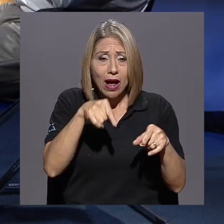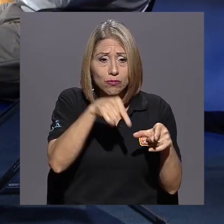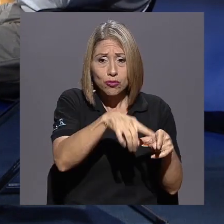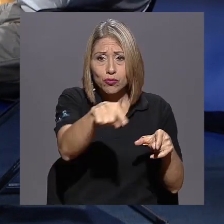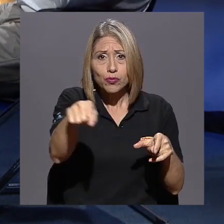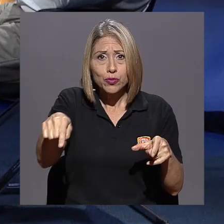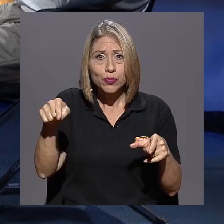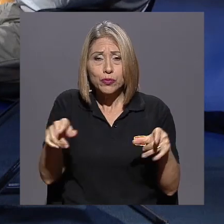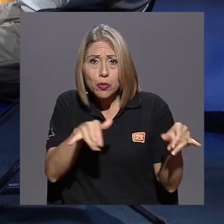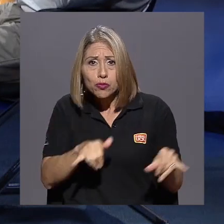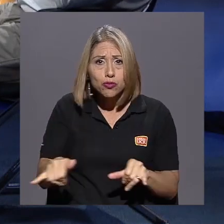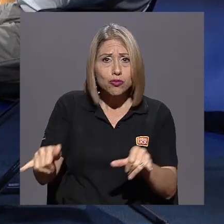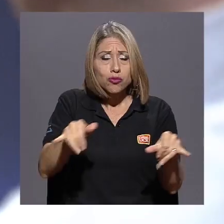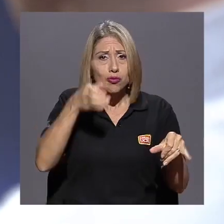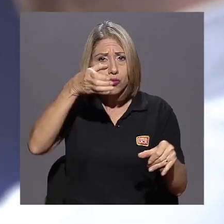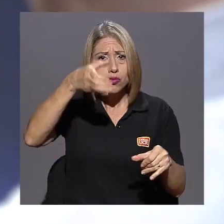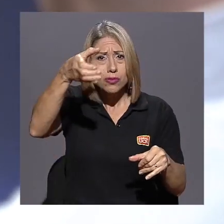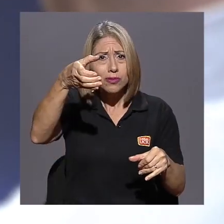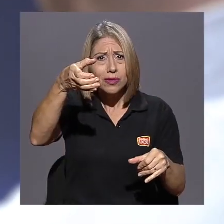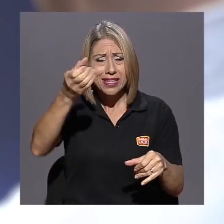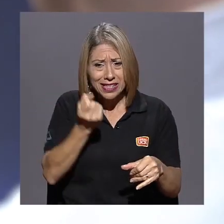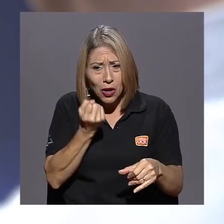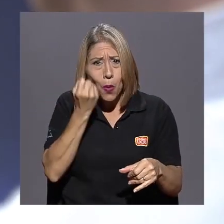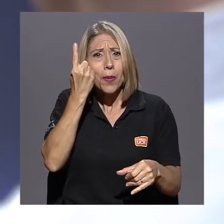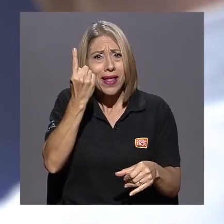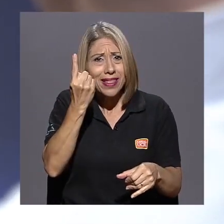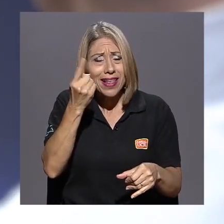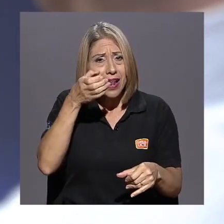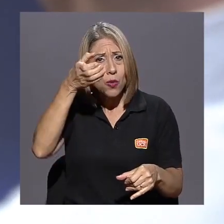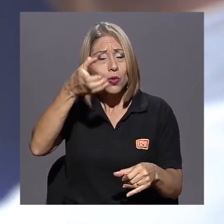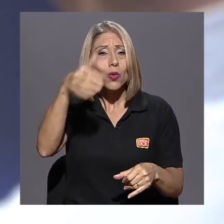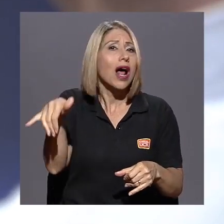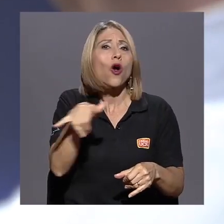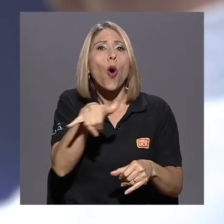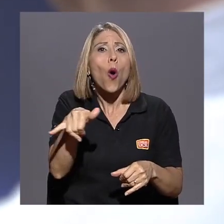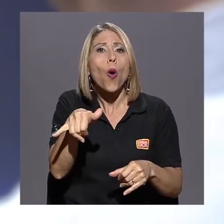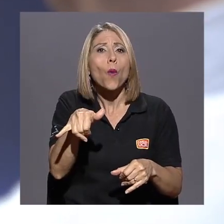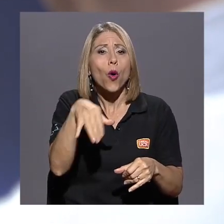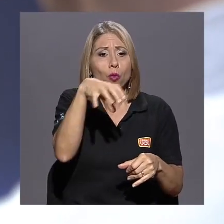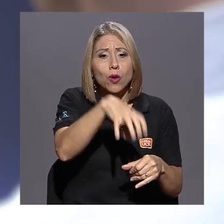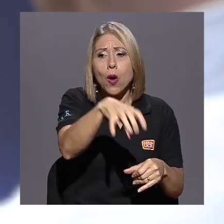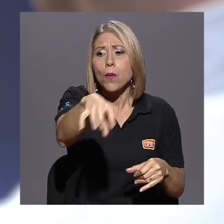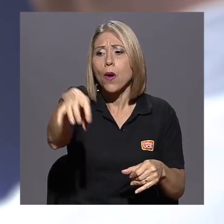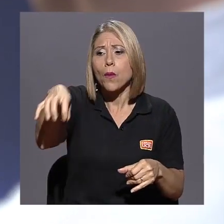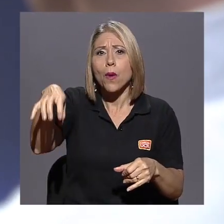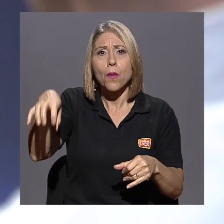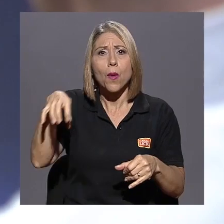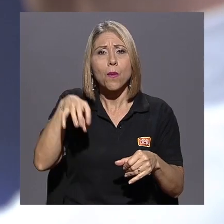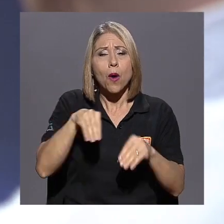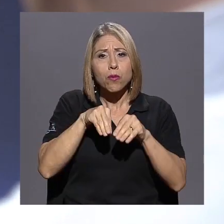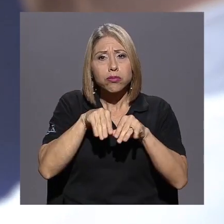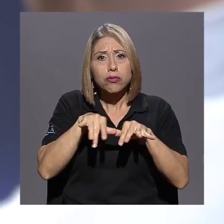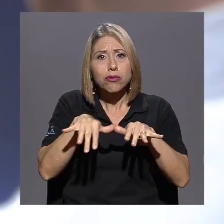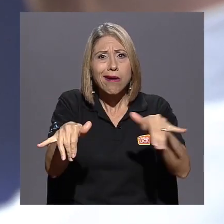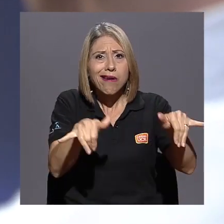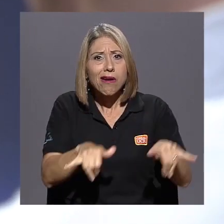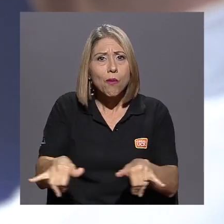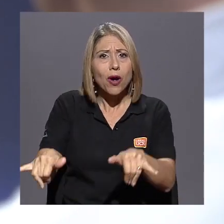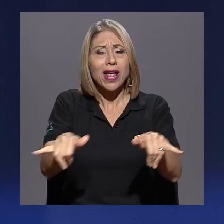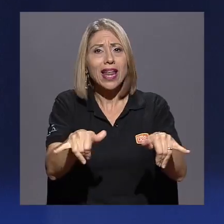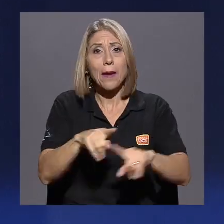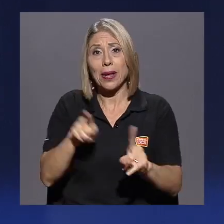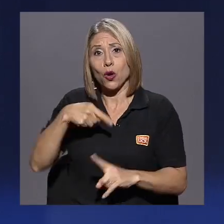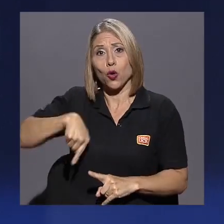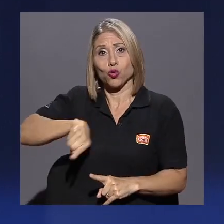una comprensión de la cultura como si fuera una red homogénea de significados pero nosotros como